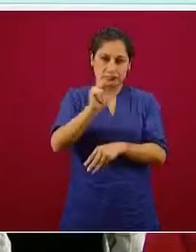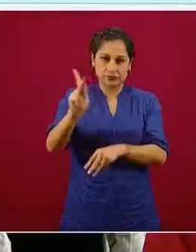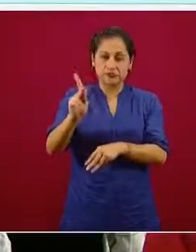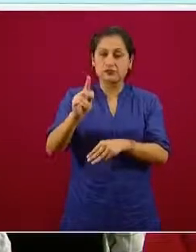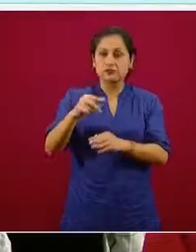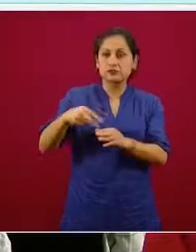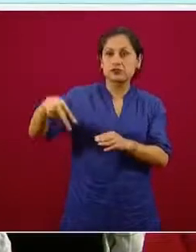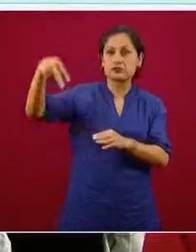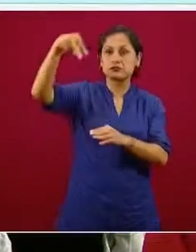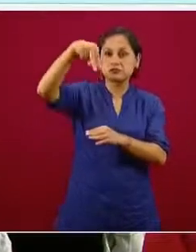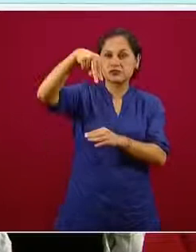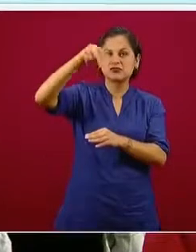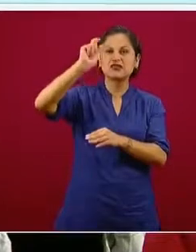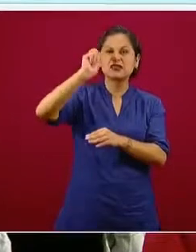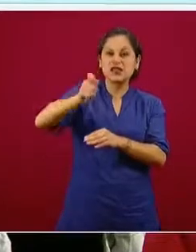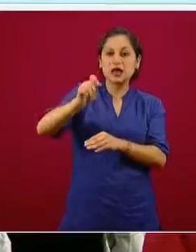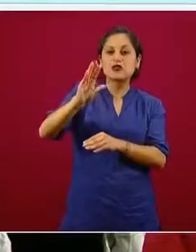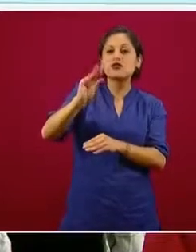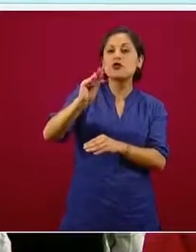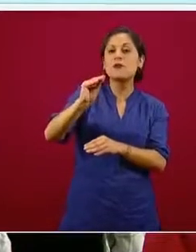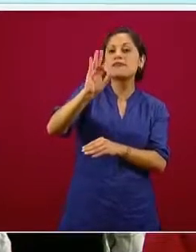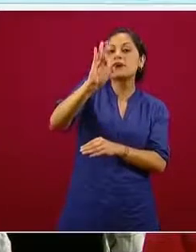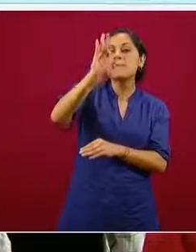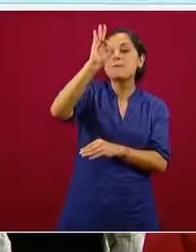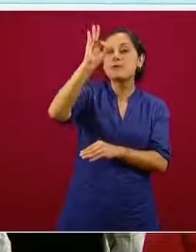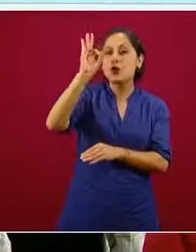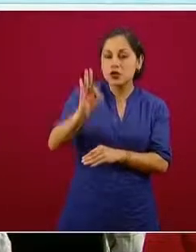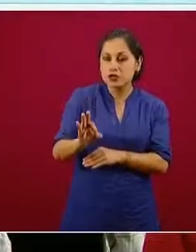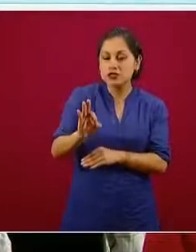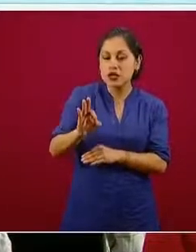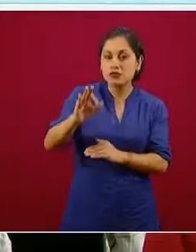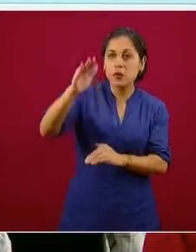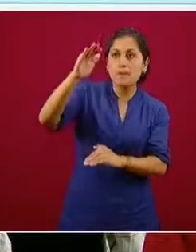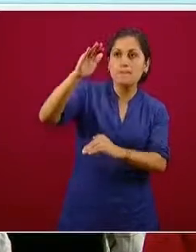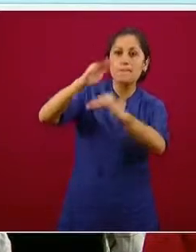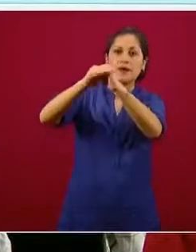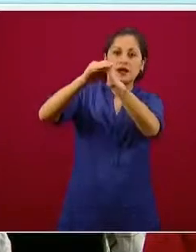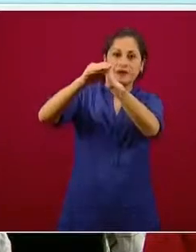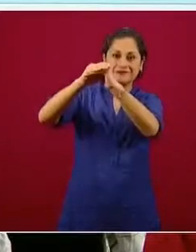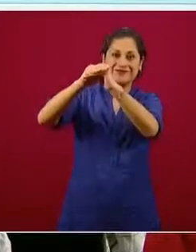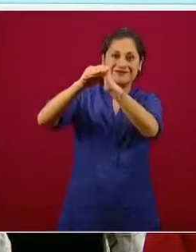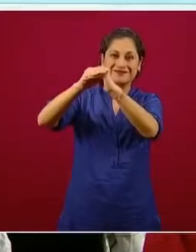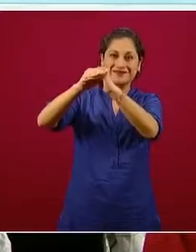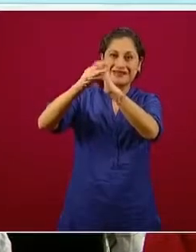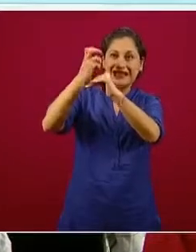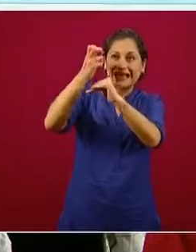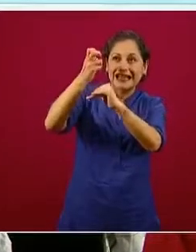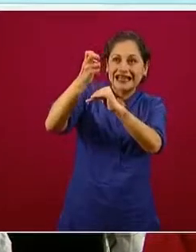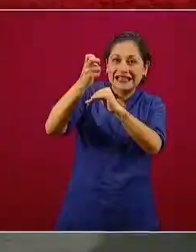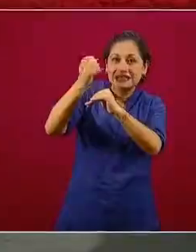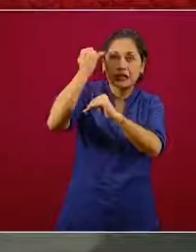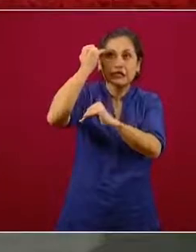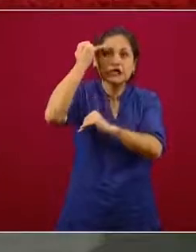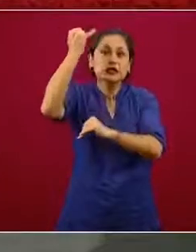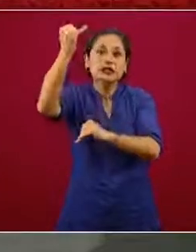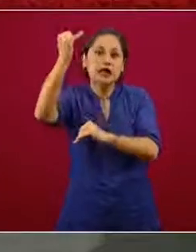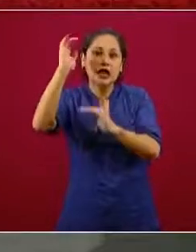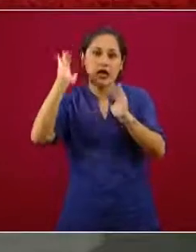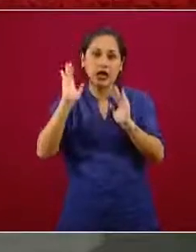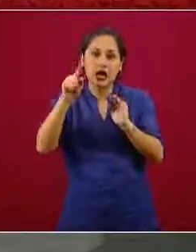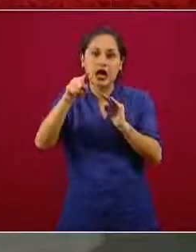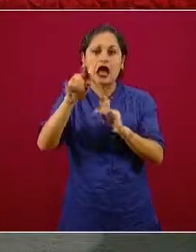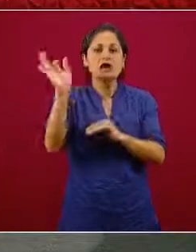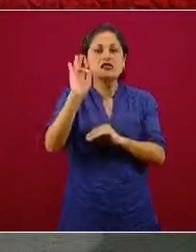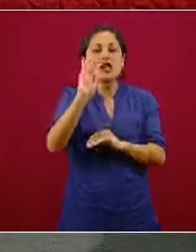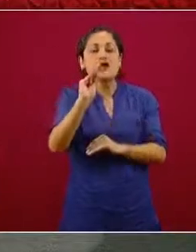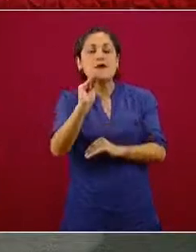querría decir que hay 90% de probabilidad de que se llegue hasta ese punto, con los casos de ese día, y basado en